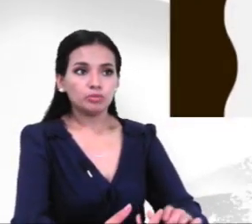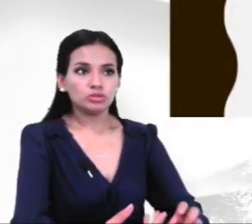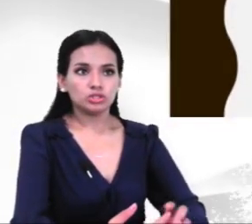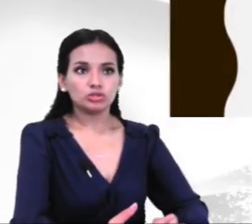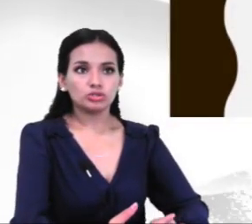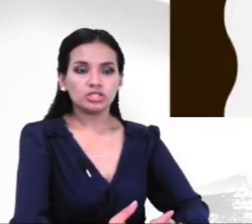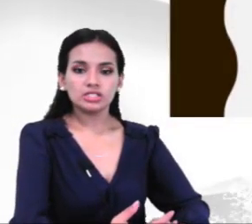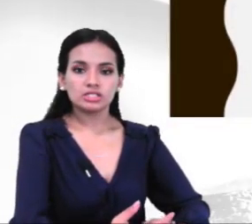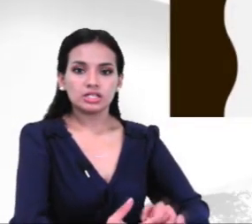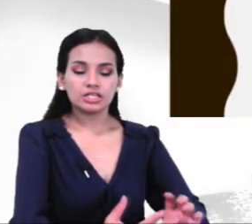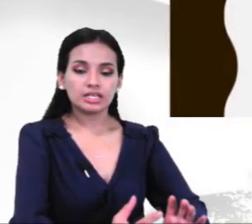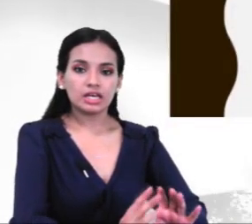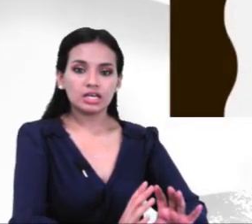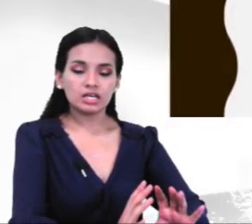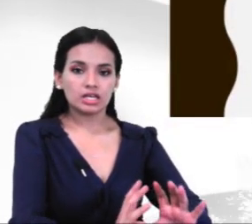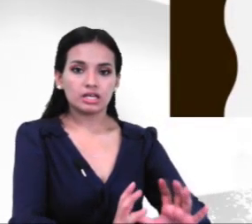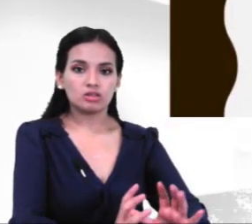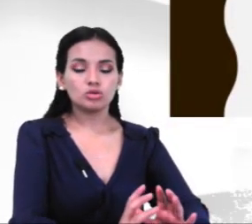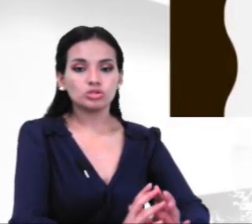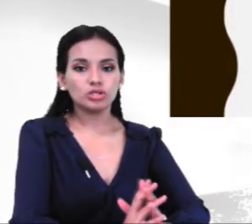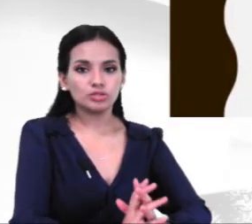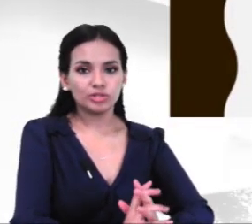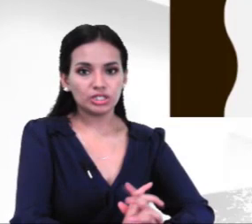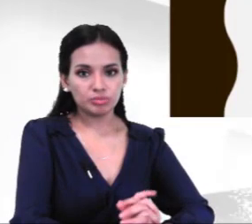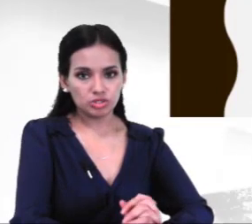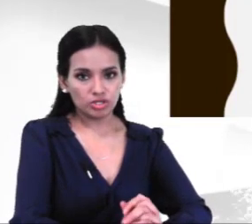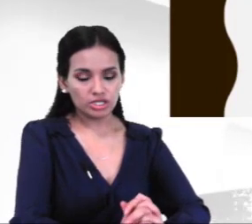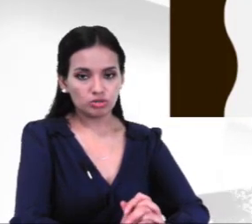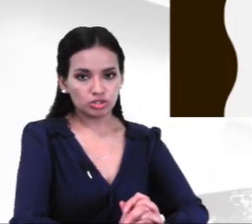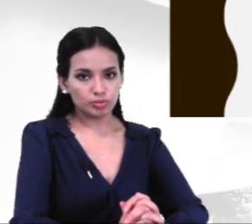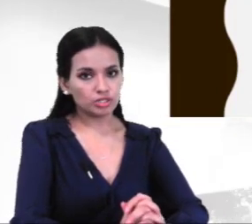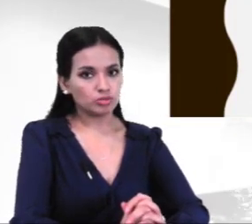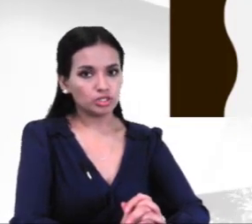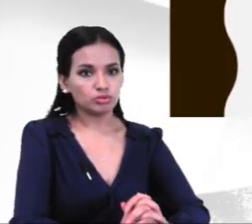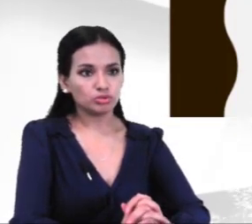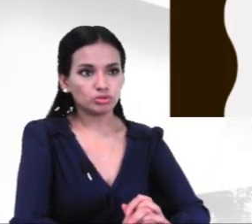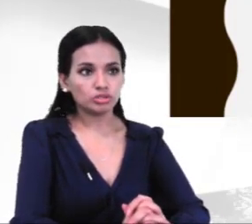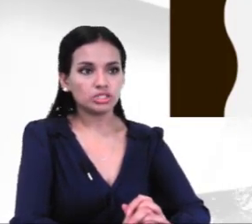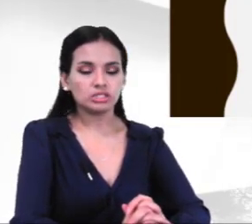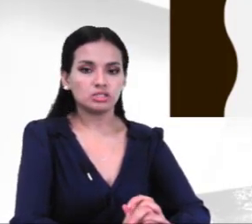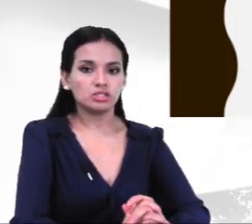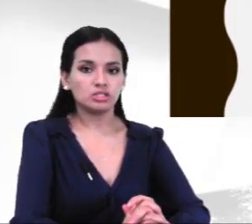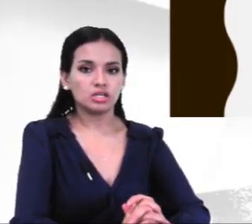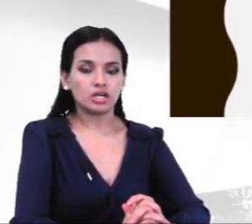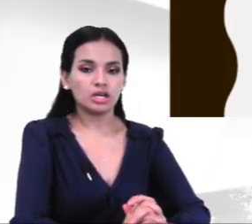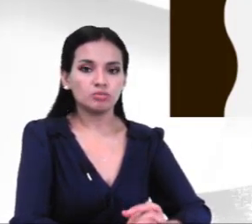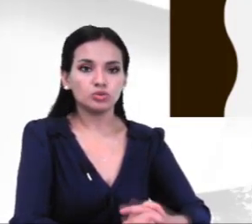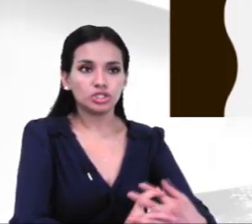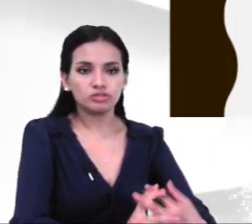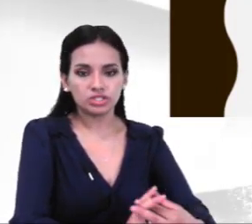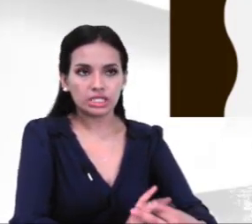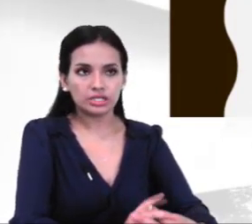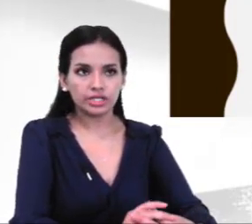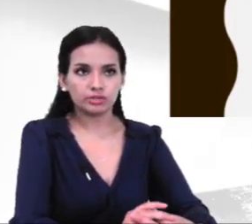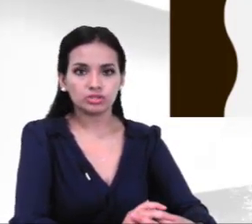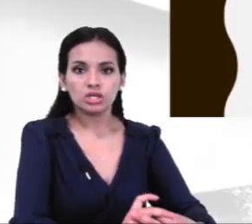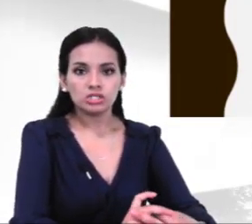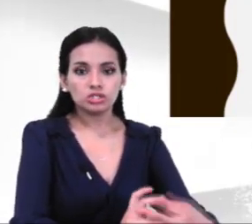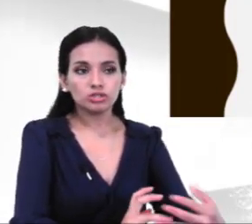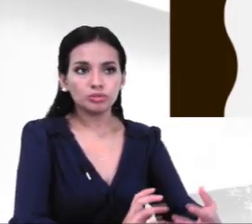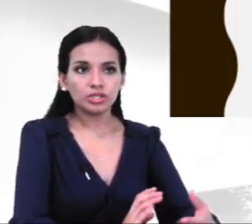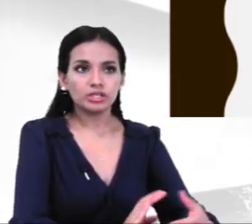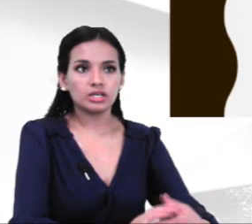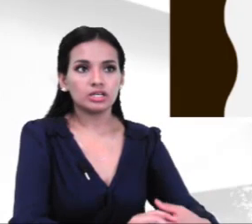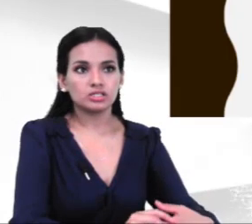vemos entonces que no solo es importante mencionar que nuestro país cuenta con dos costas y que hay mucha diversidad en ellos